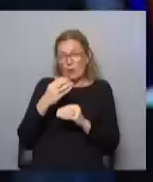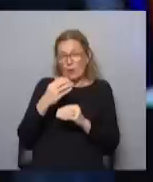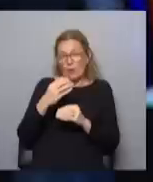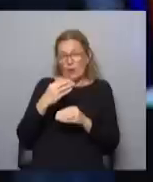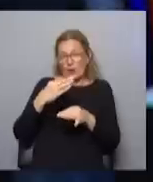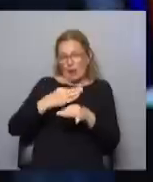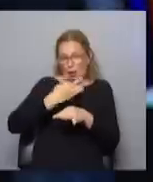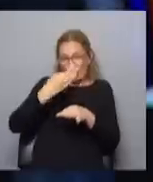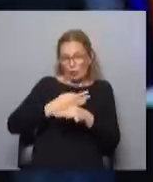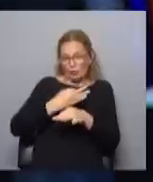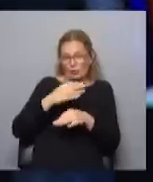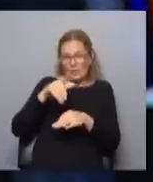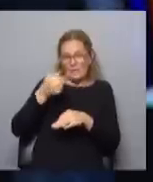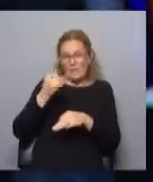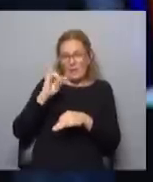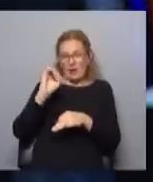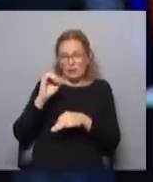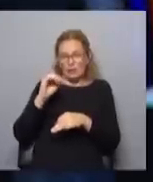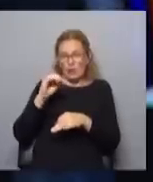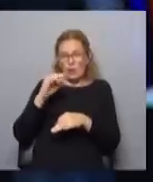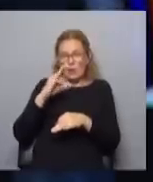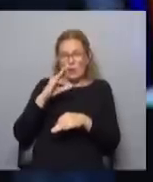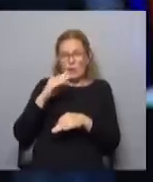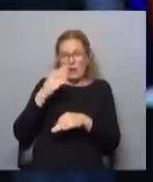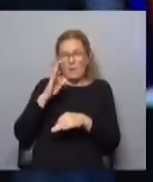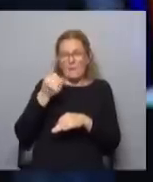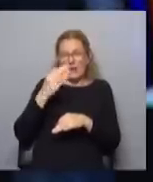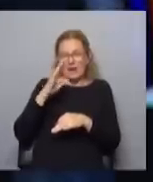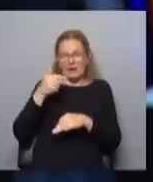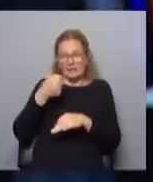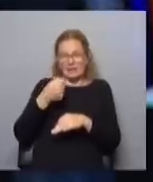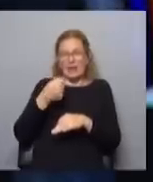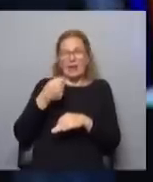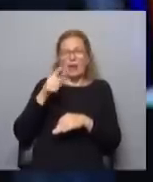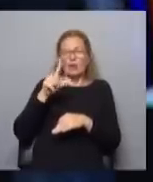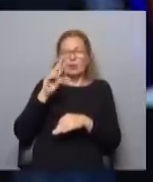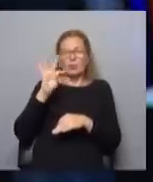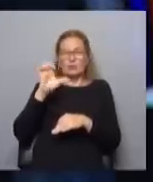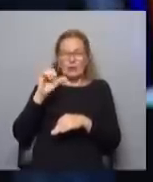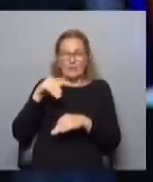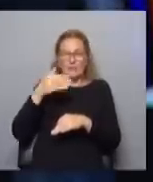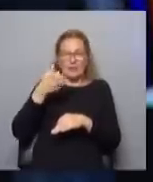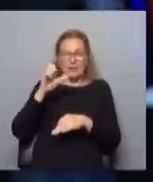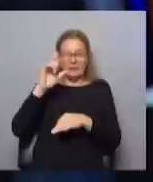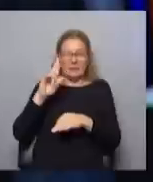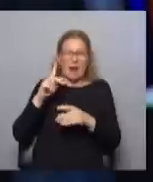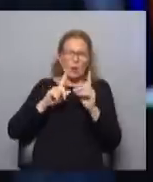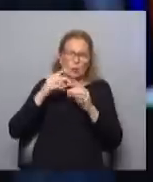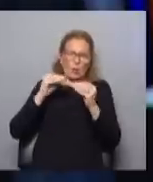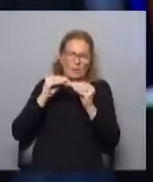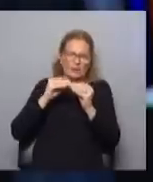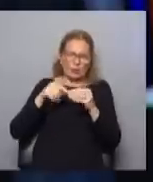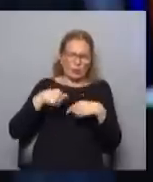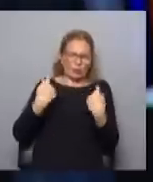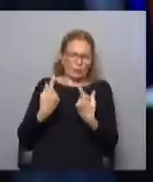andrés como mario como loca como pachá como que tiene la luz denver y puedo seguir hoy tenemos